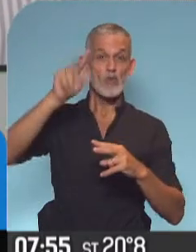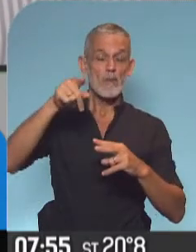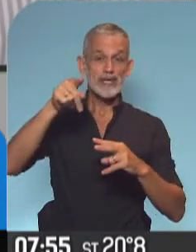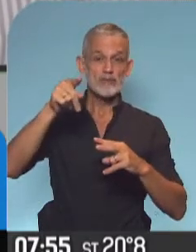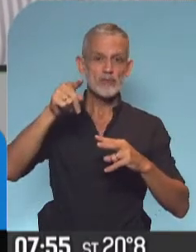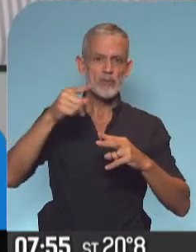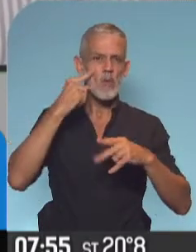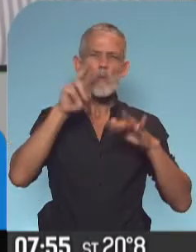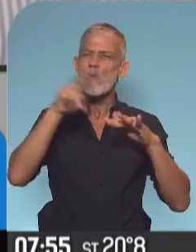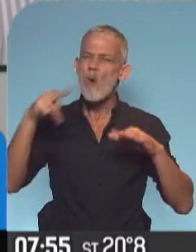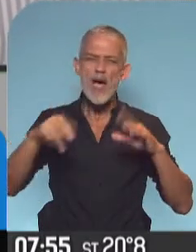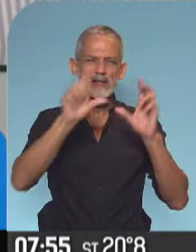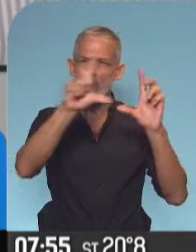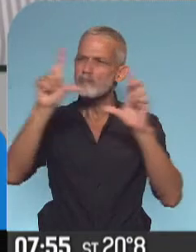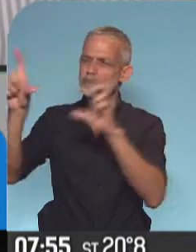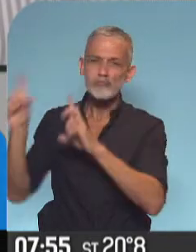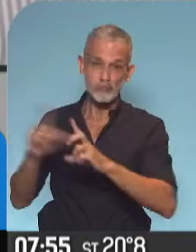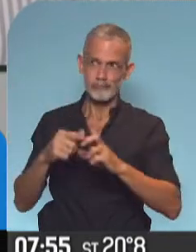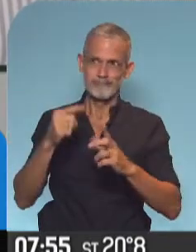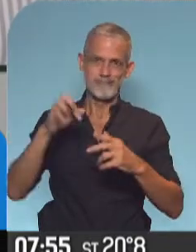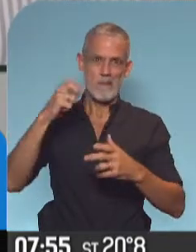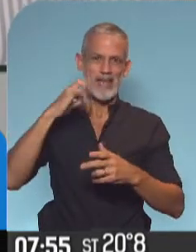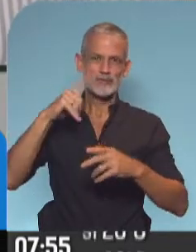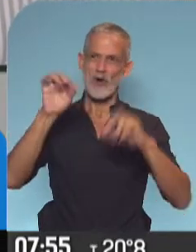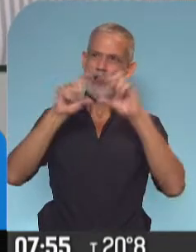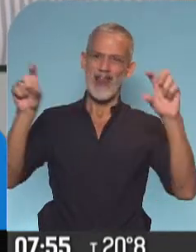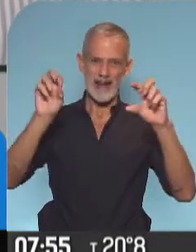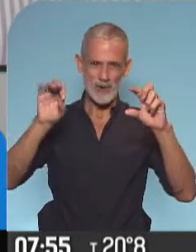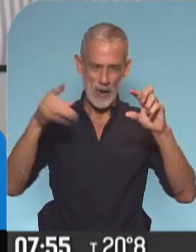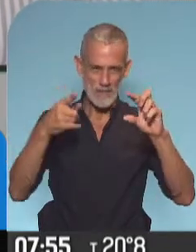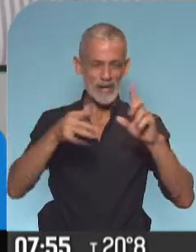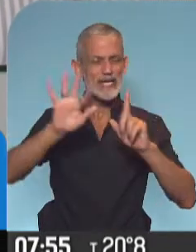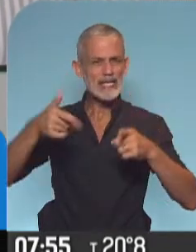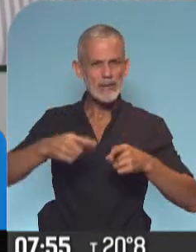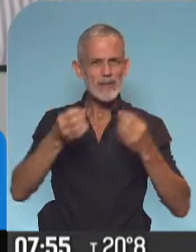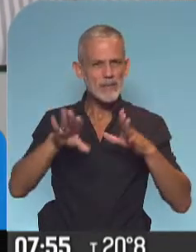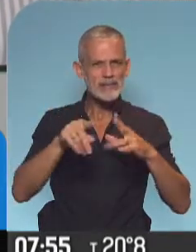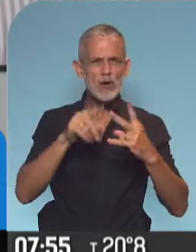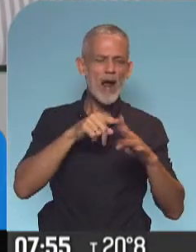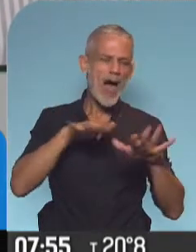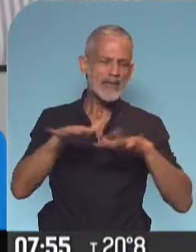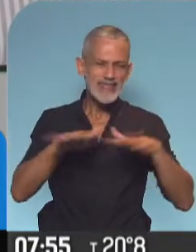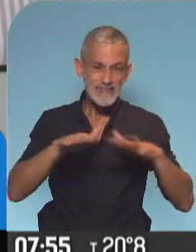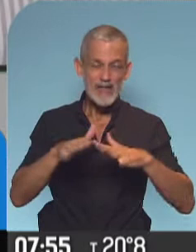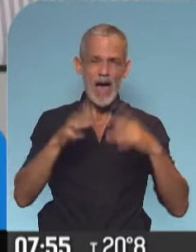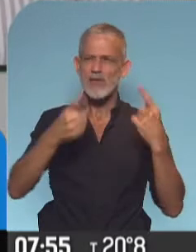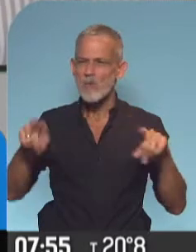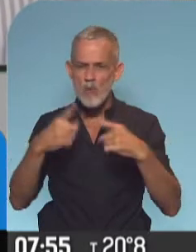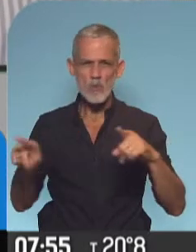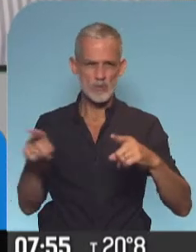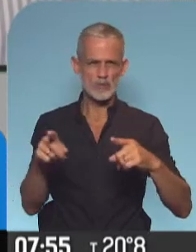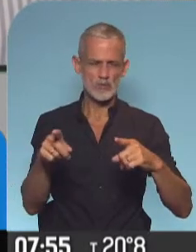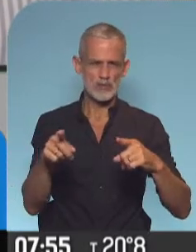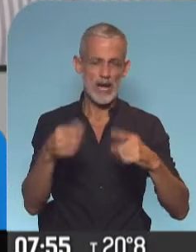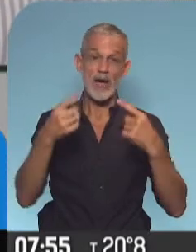una muestra gigantesca en su nombre, Astor Piazzolla, y además se dieron inicio a una serie de actividades y conciertos, entre ellos